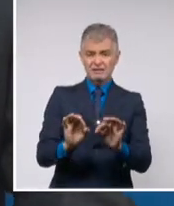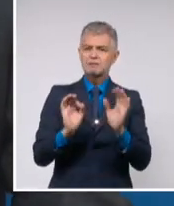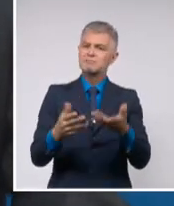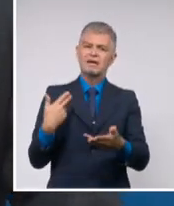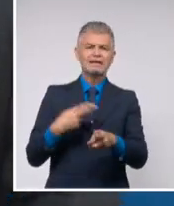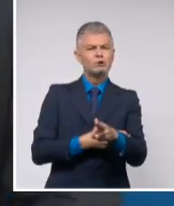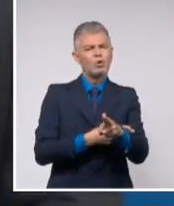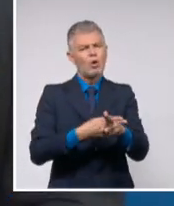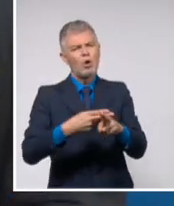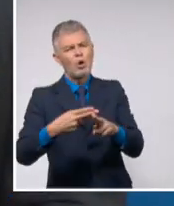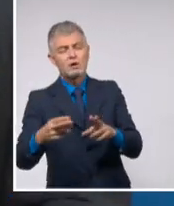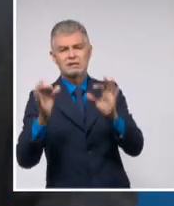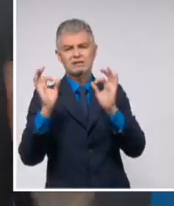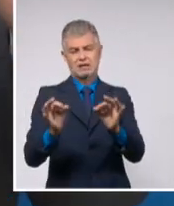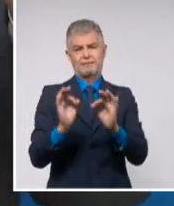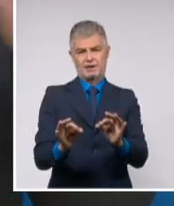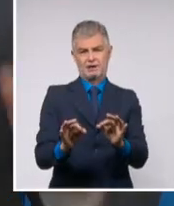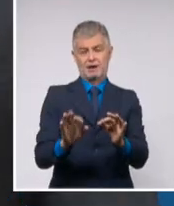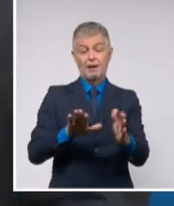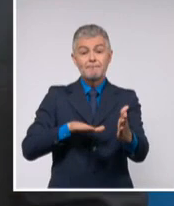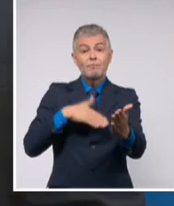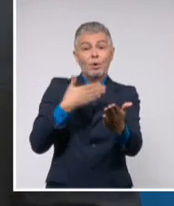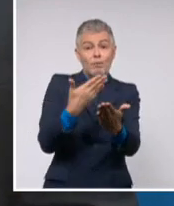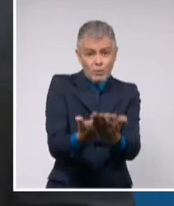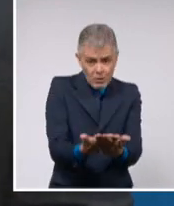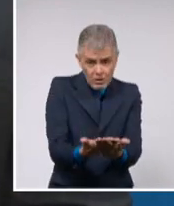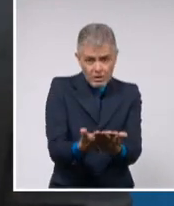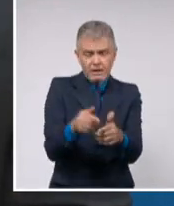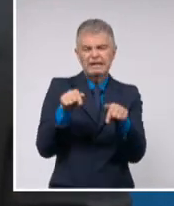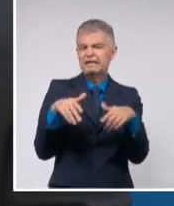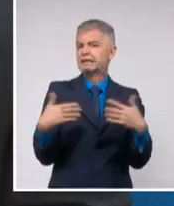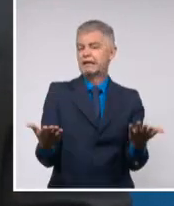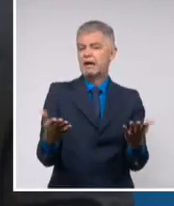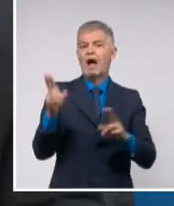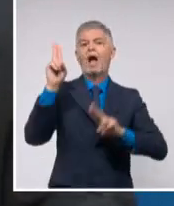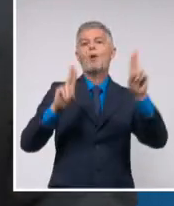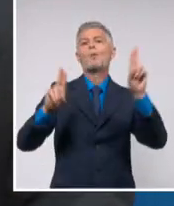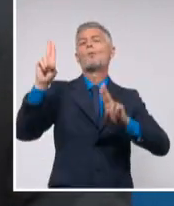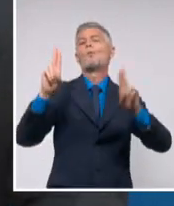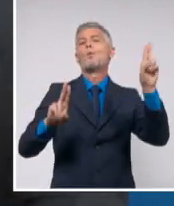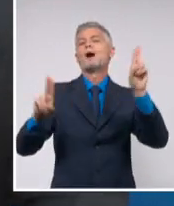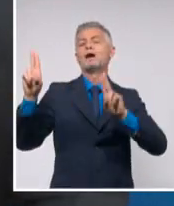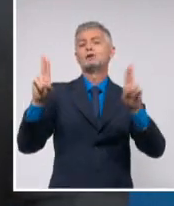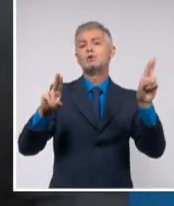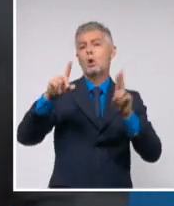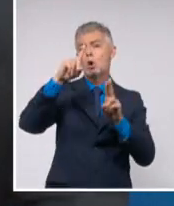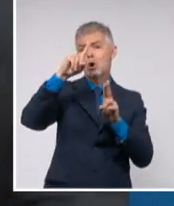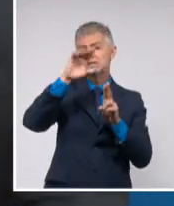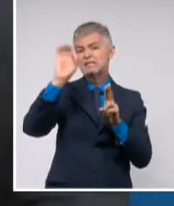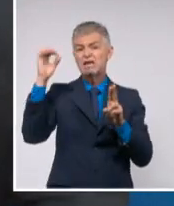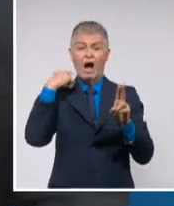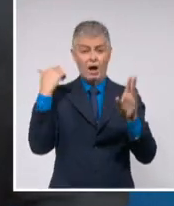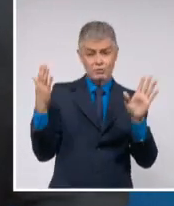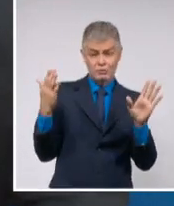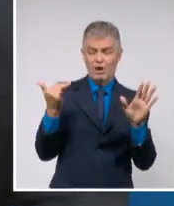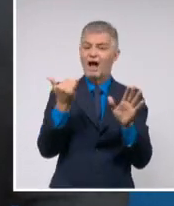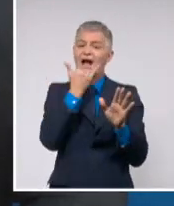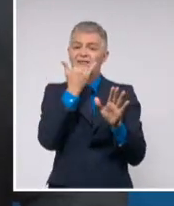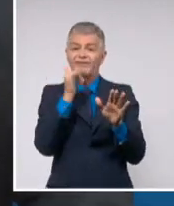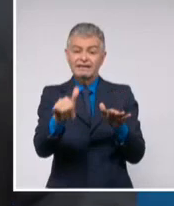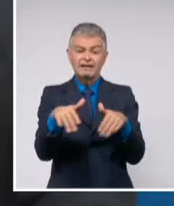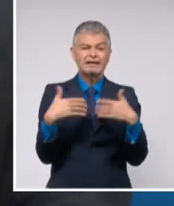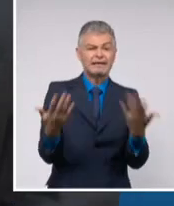históricamente. Propone el denominado Acuerdo del Siglo, que amenaza el futuro del Estado de